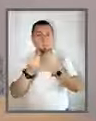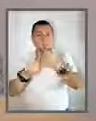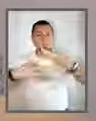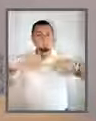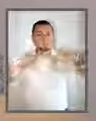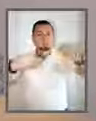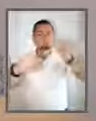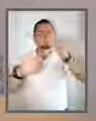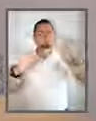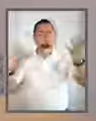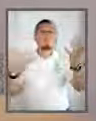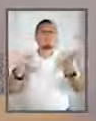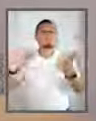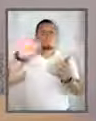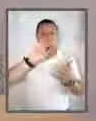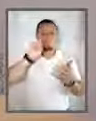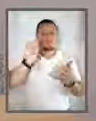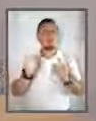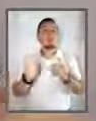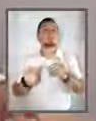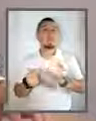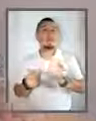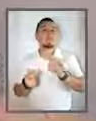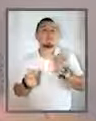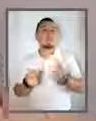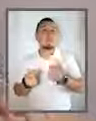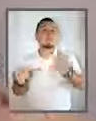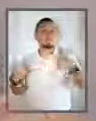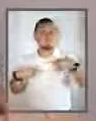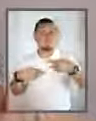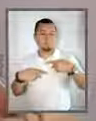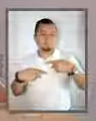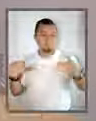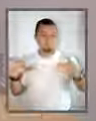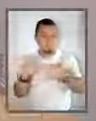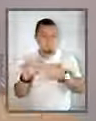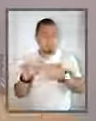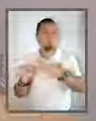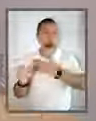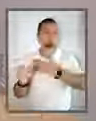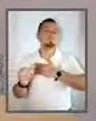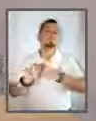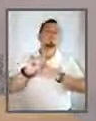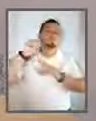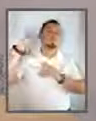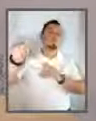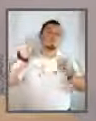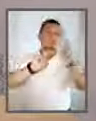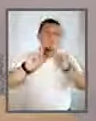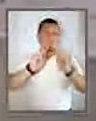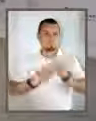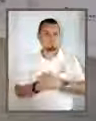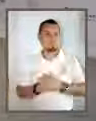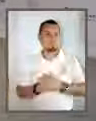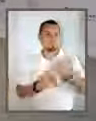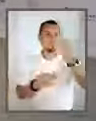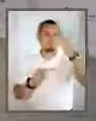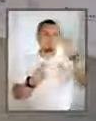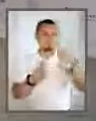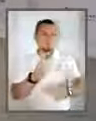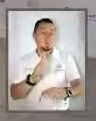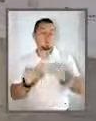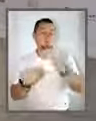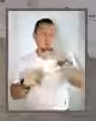epidemiológico irá definiendo a quién los estaremos aislando y a quién se les estará llamando para hacerles la prueba. Y por último, si se